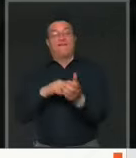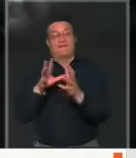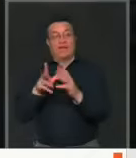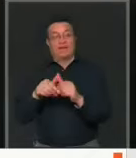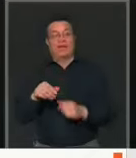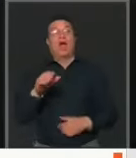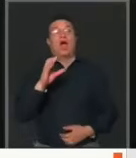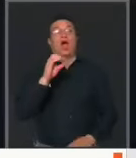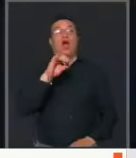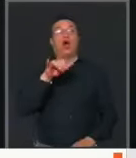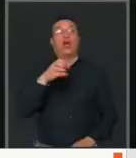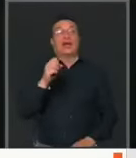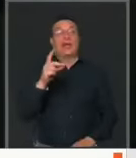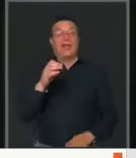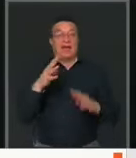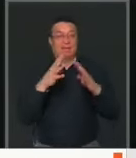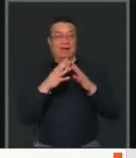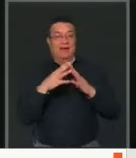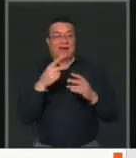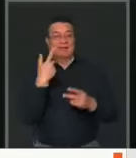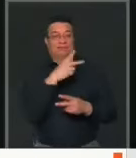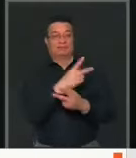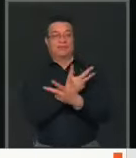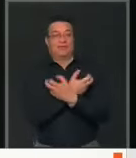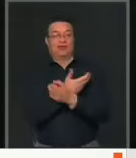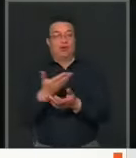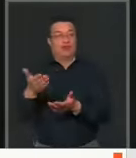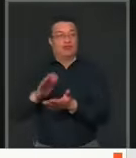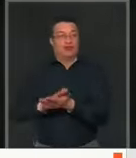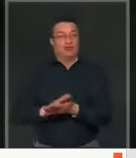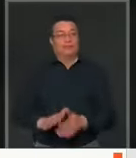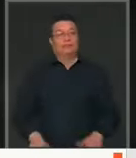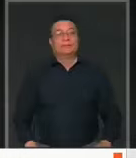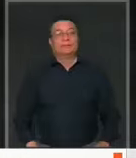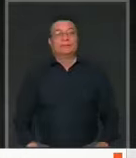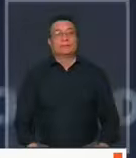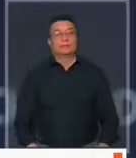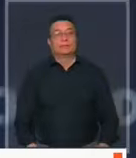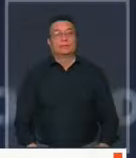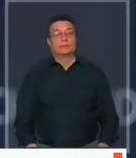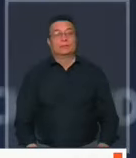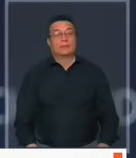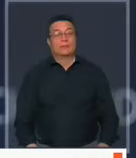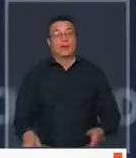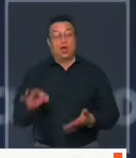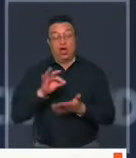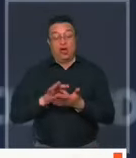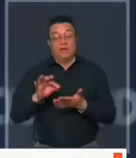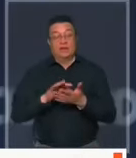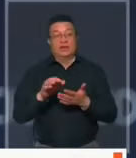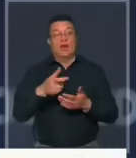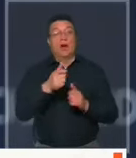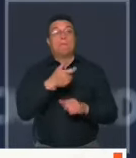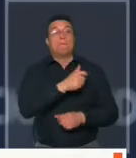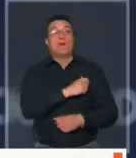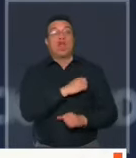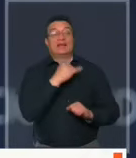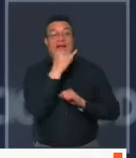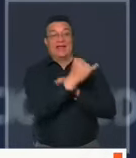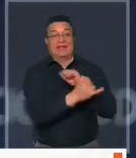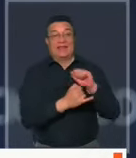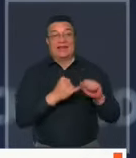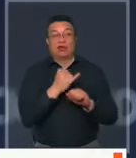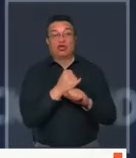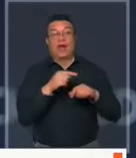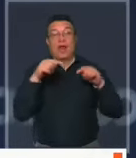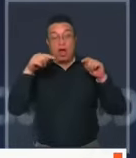Ronald Ojeda. ¿Qué les parece si pasamos a escuchar algunas de esas declaraciones? La oficina de Interpol del Organismo de Investigación Judicial el